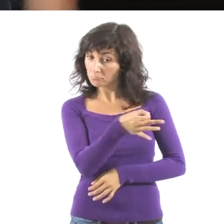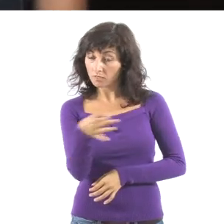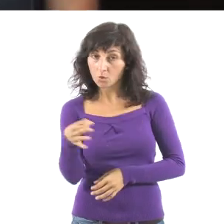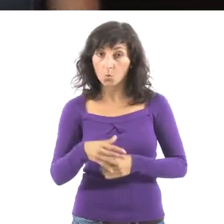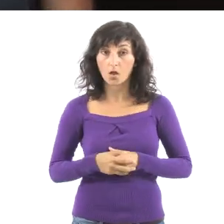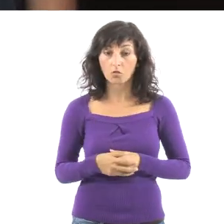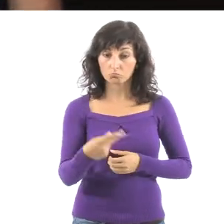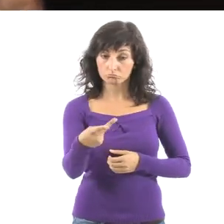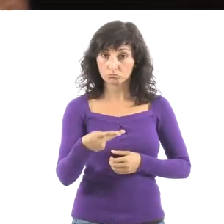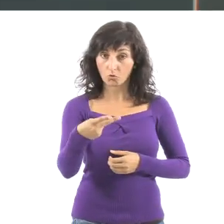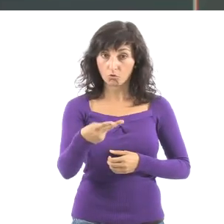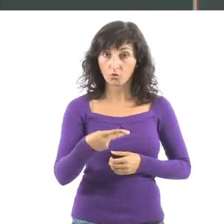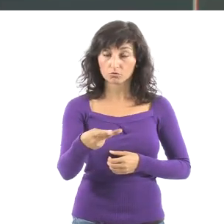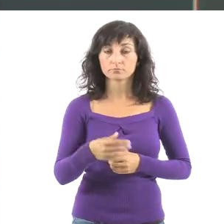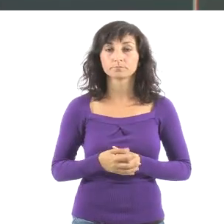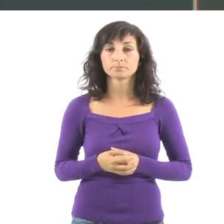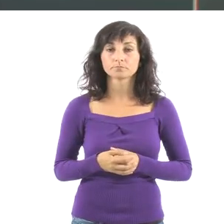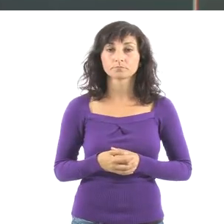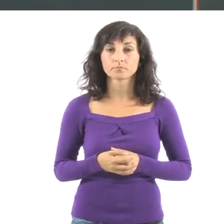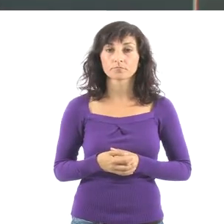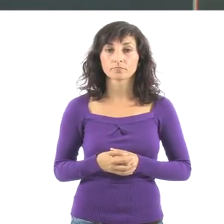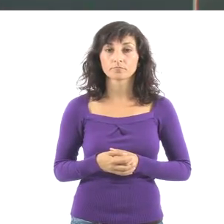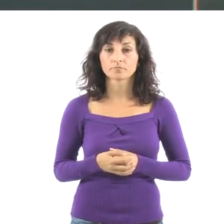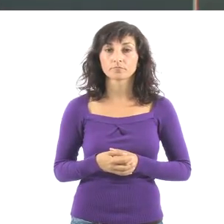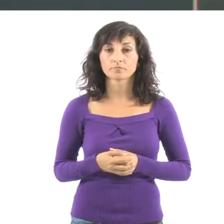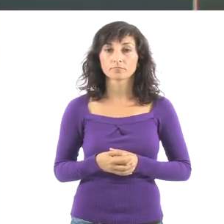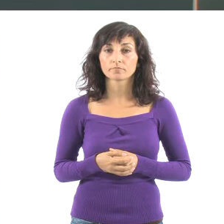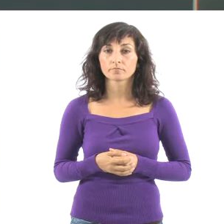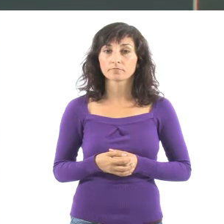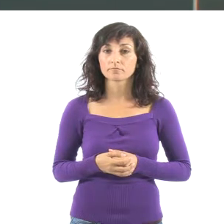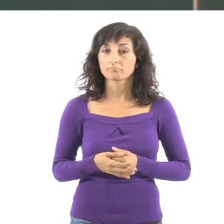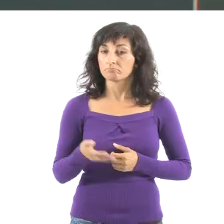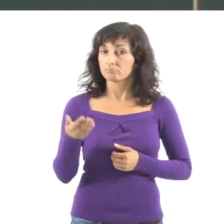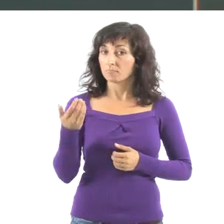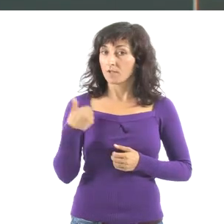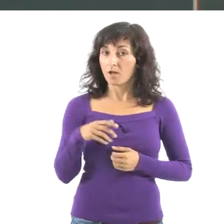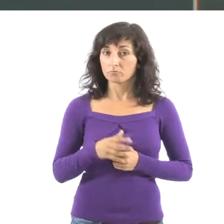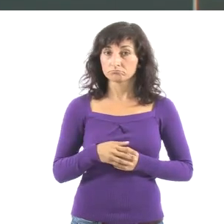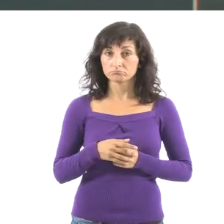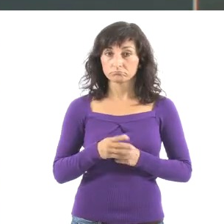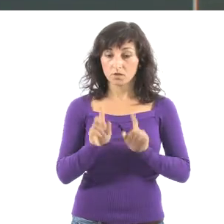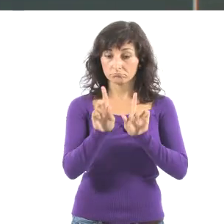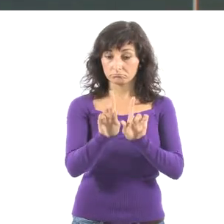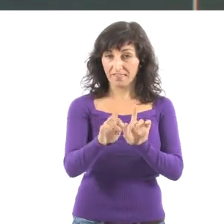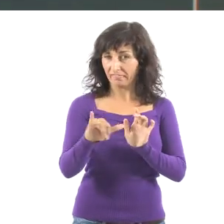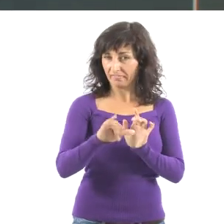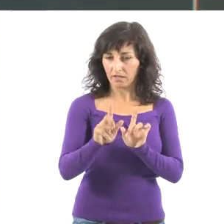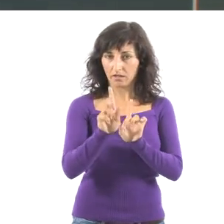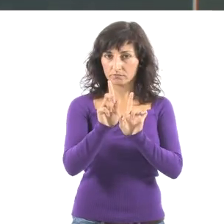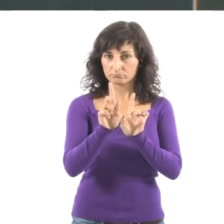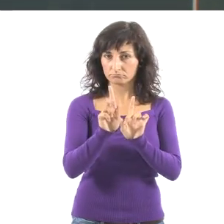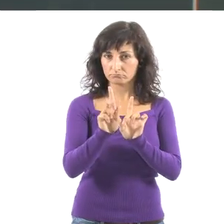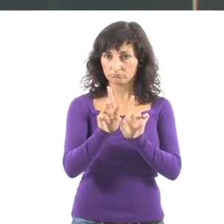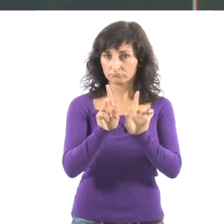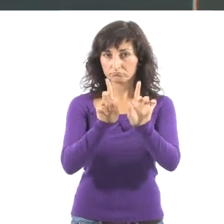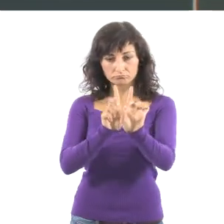el guiado a través del antebrazo extendido del guiado, y también manteniendo la posición de éste cercana a la del guía para que la